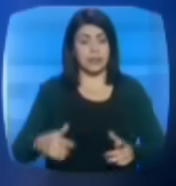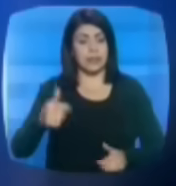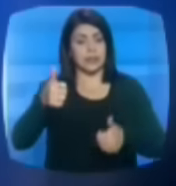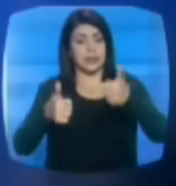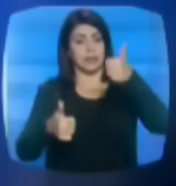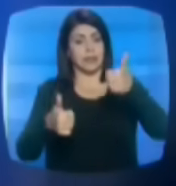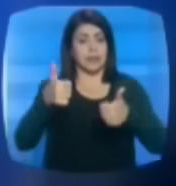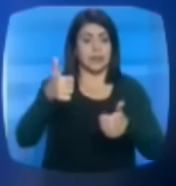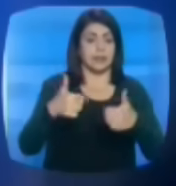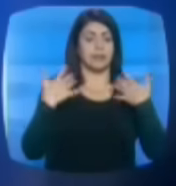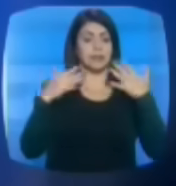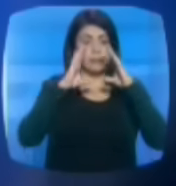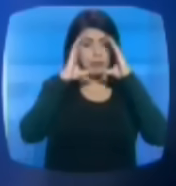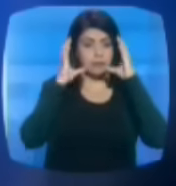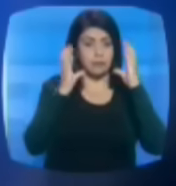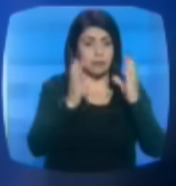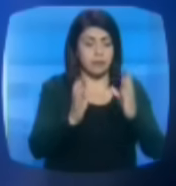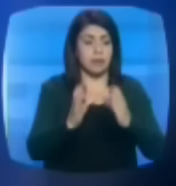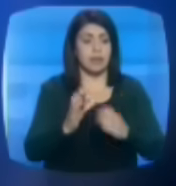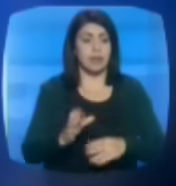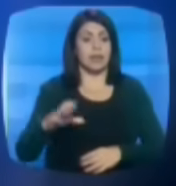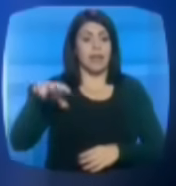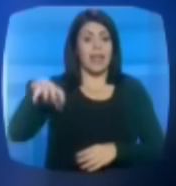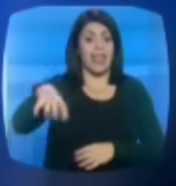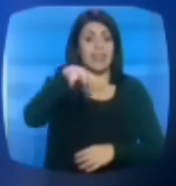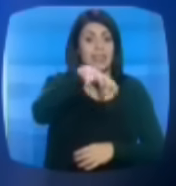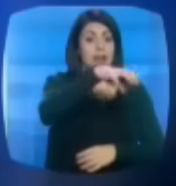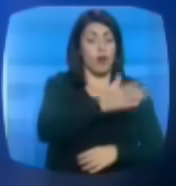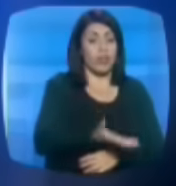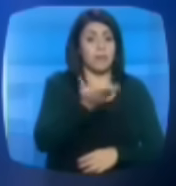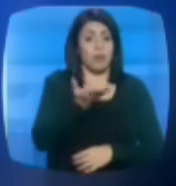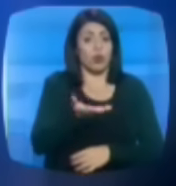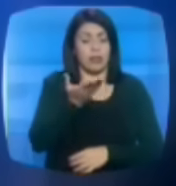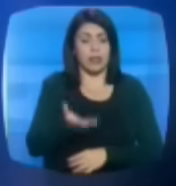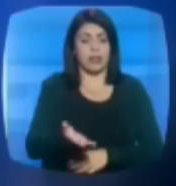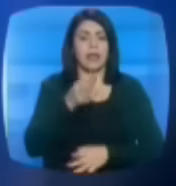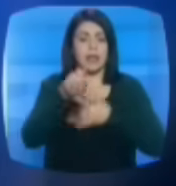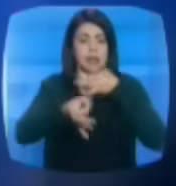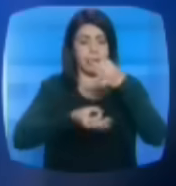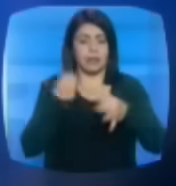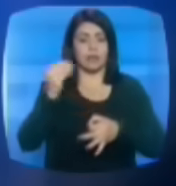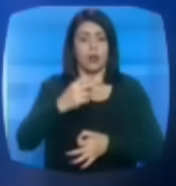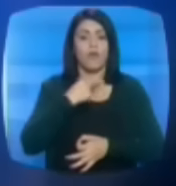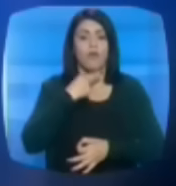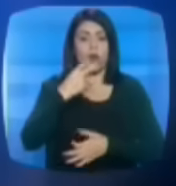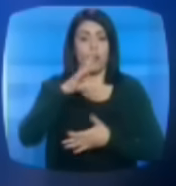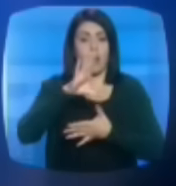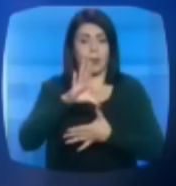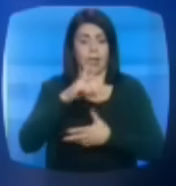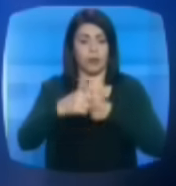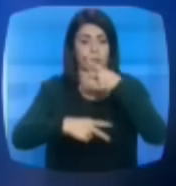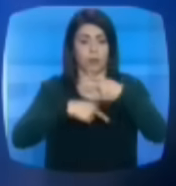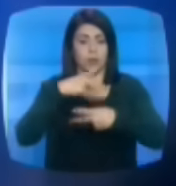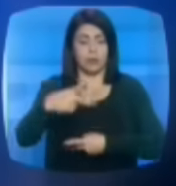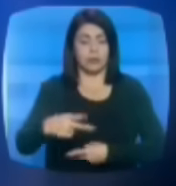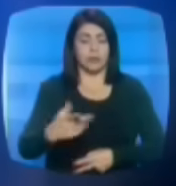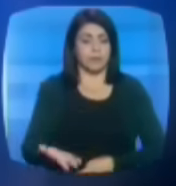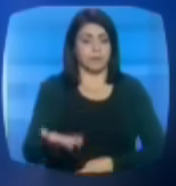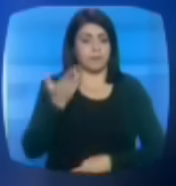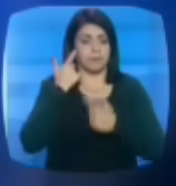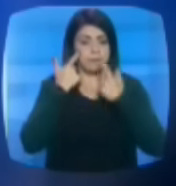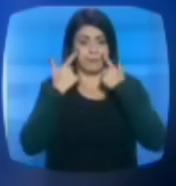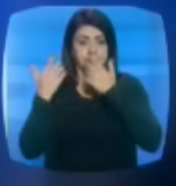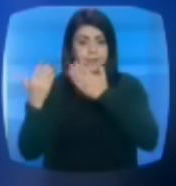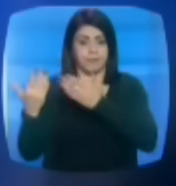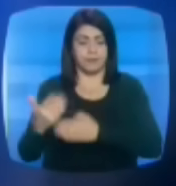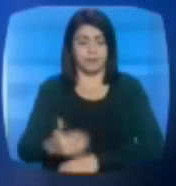contienda ha estado centrada en estados pendulares. Sofía Pisani, de La Voz de América, nos amplía los detalles sobre este proceso trascendental.